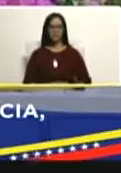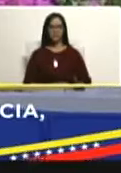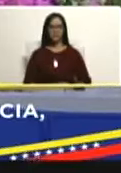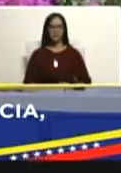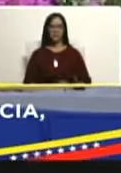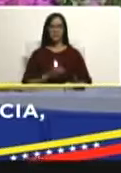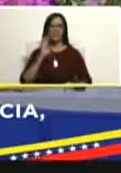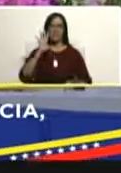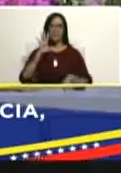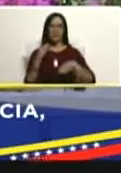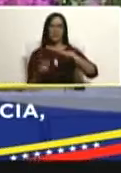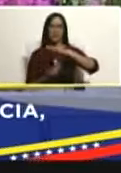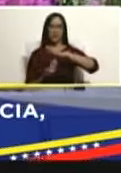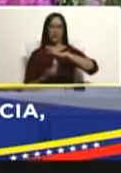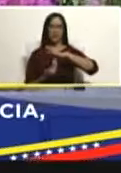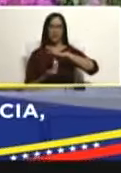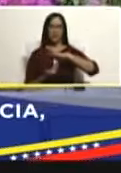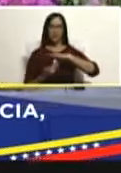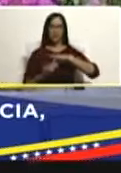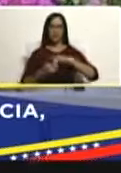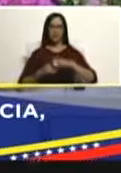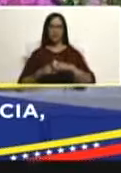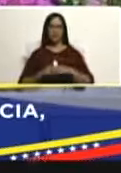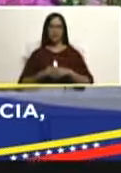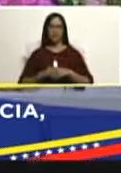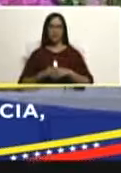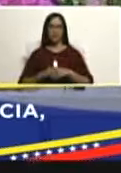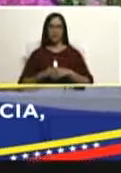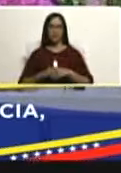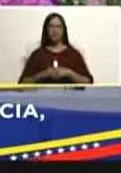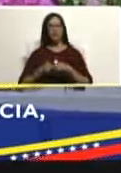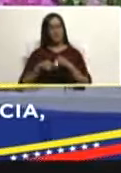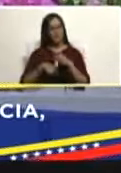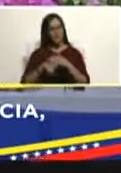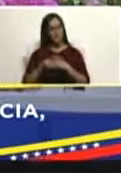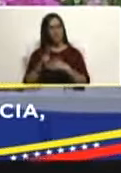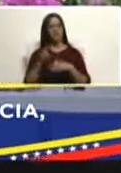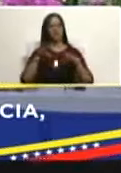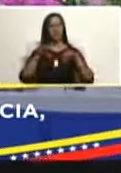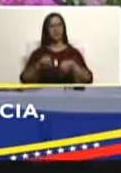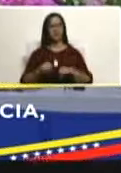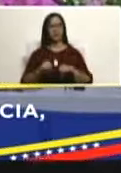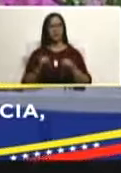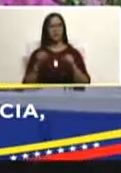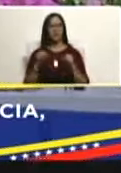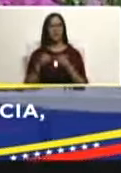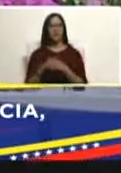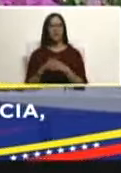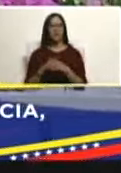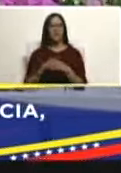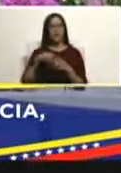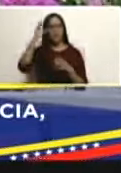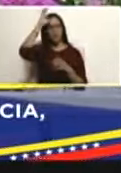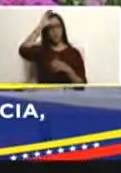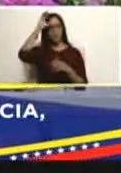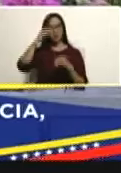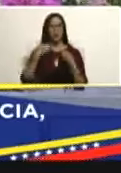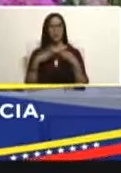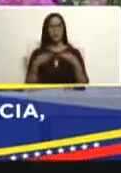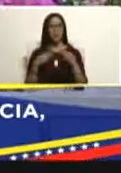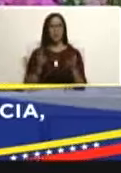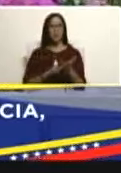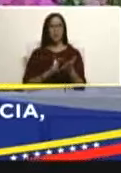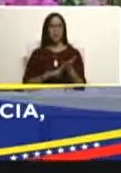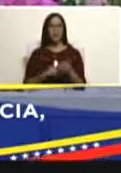cinco vértices que irán instalándose en el conocimiento público y en la realidad, que es más